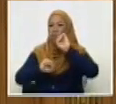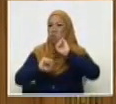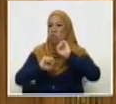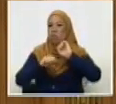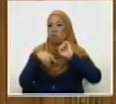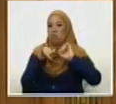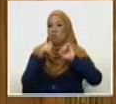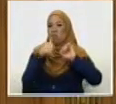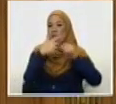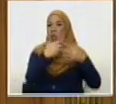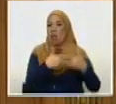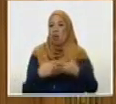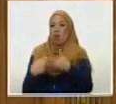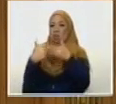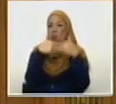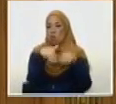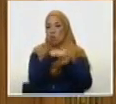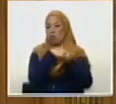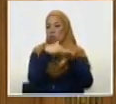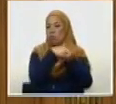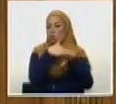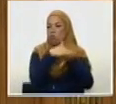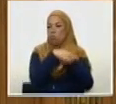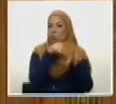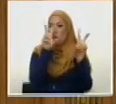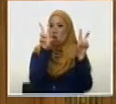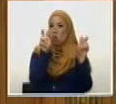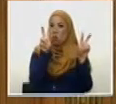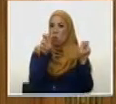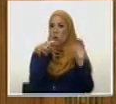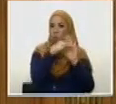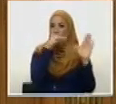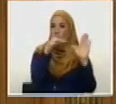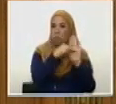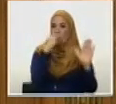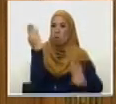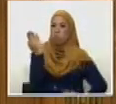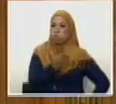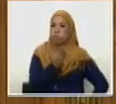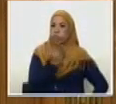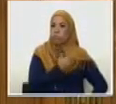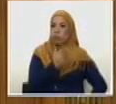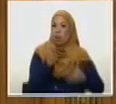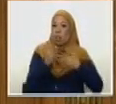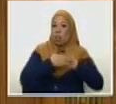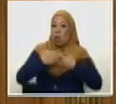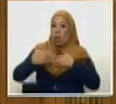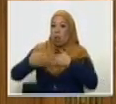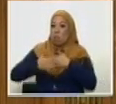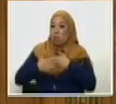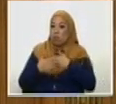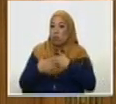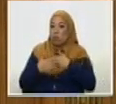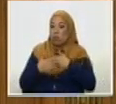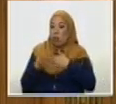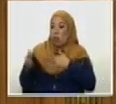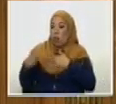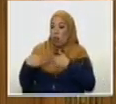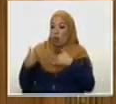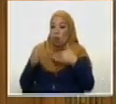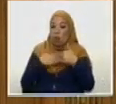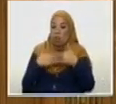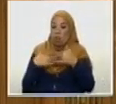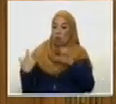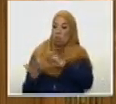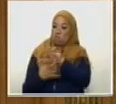a esas pretensiones de nuevas sanciones, de más bloqueo, de más